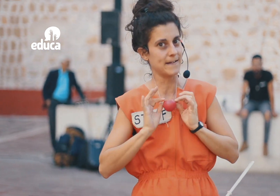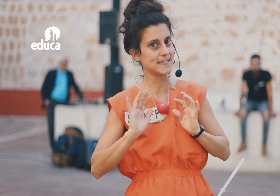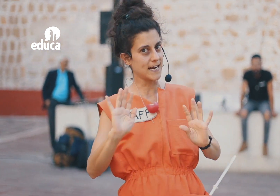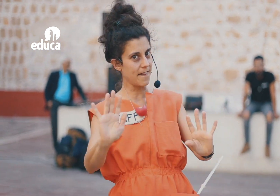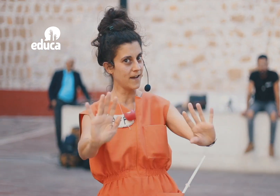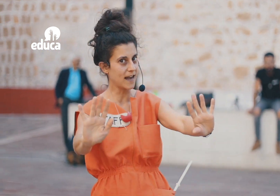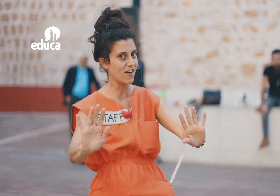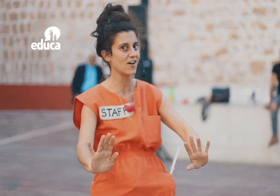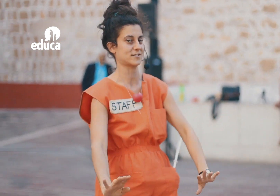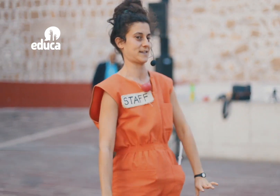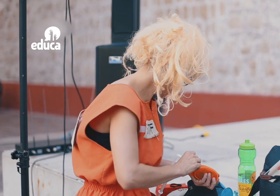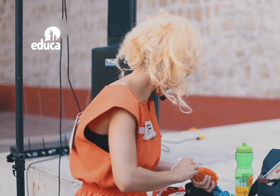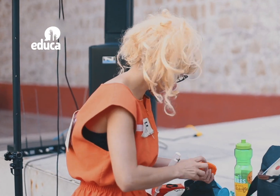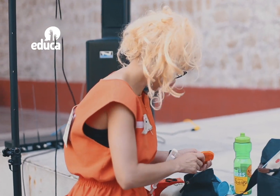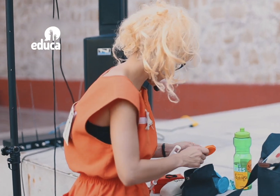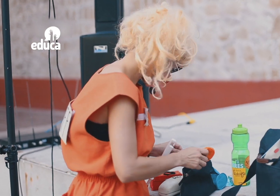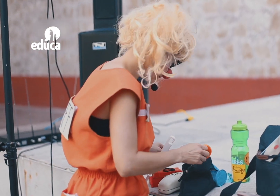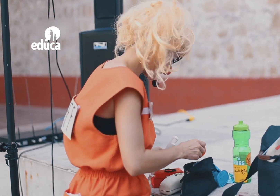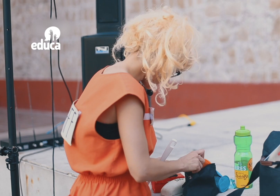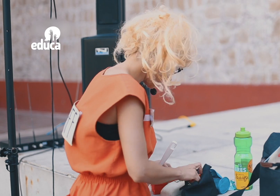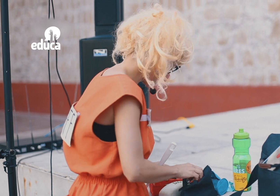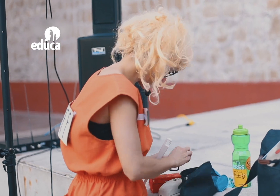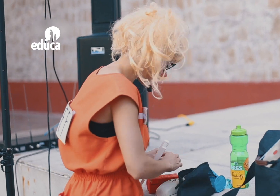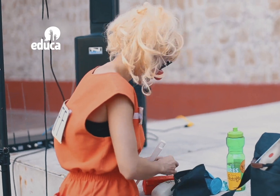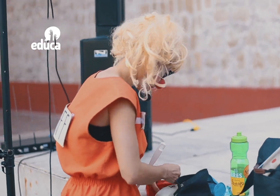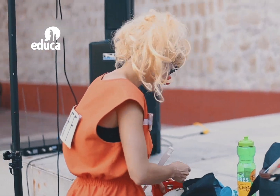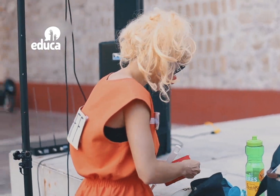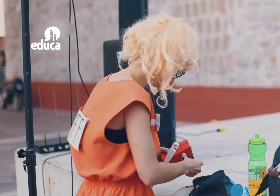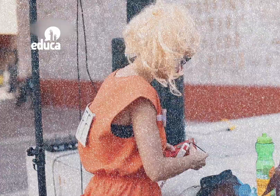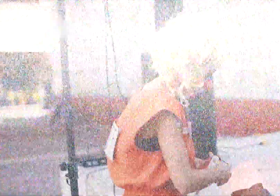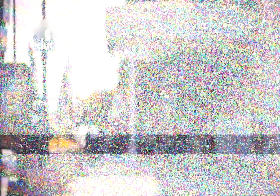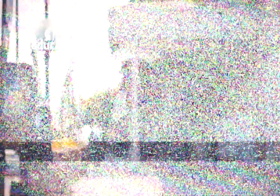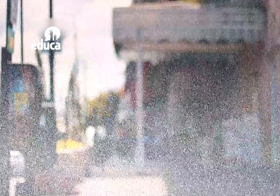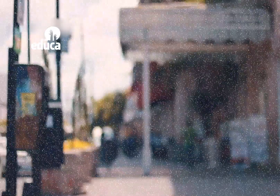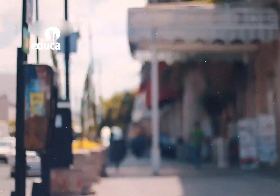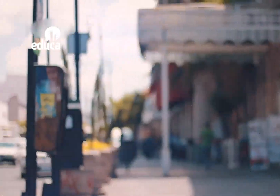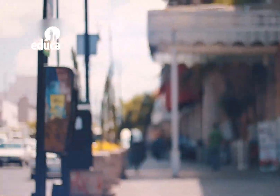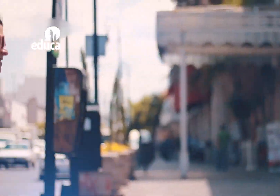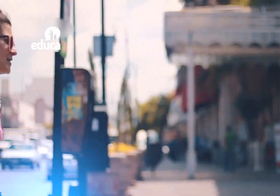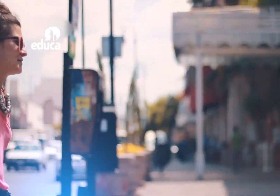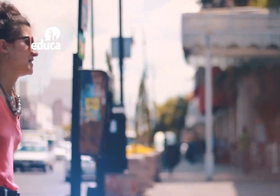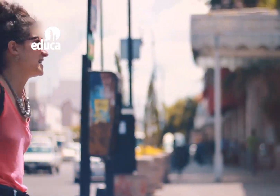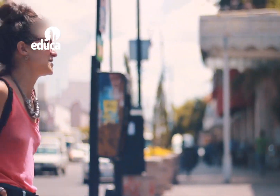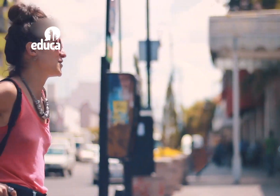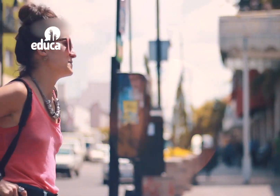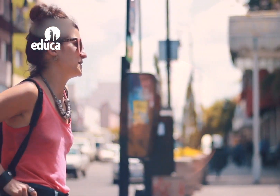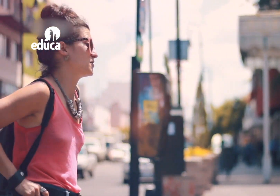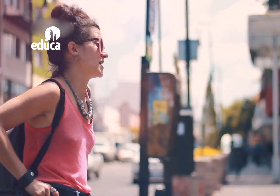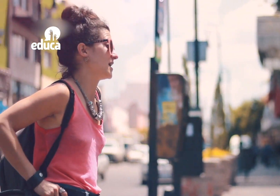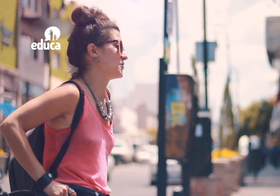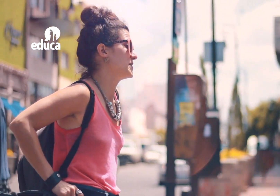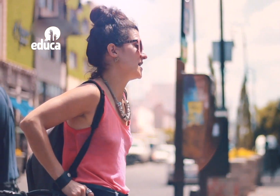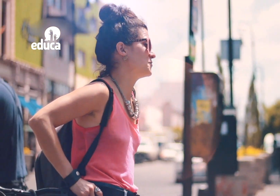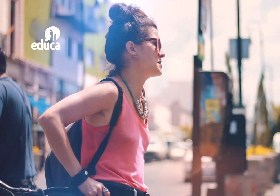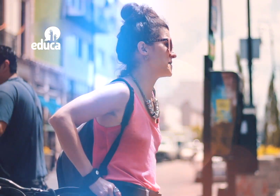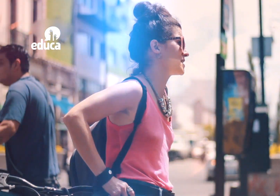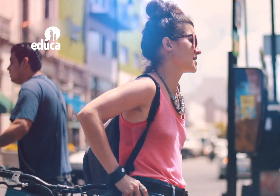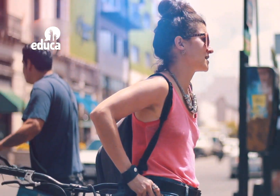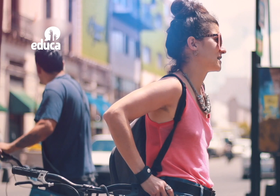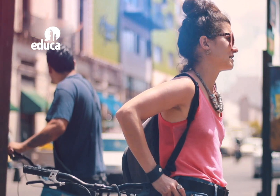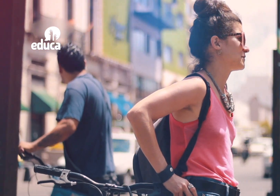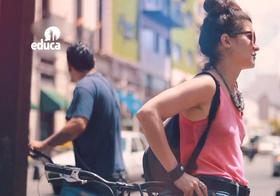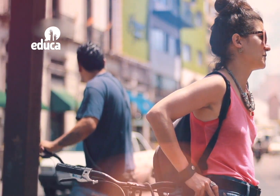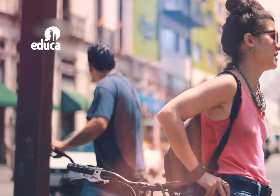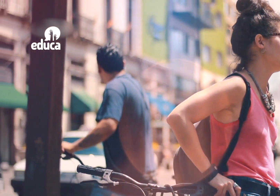yo no sé si esto es muy normal, ¿no? Pero bueno, dentro de esa locura